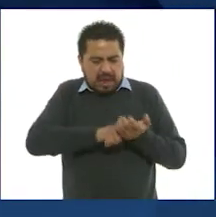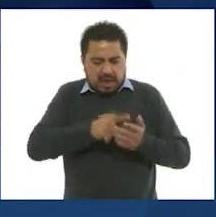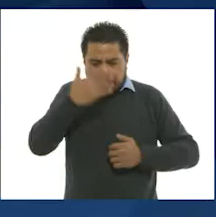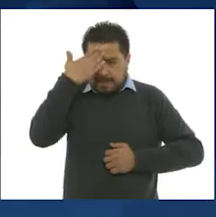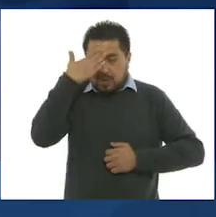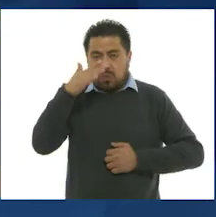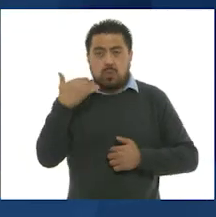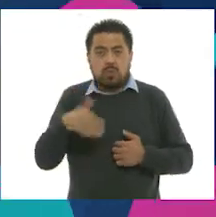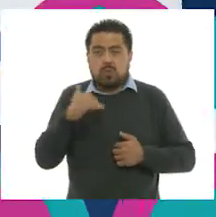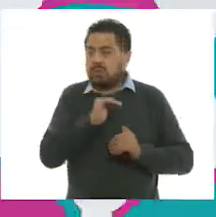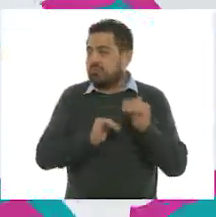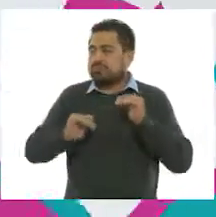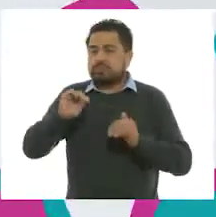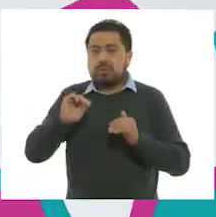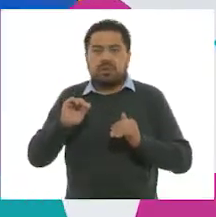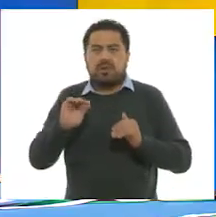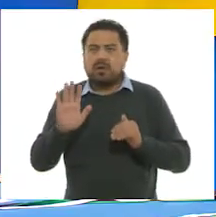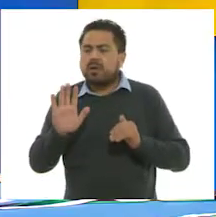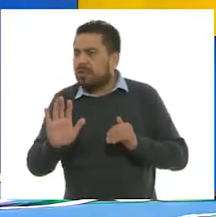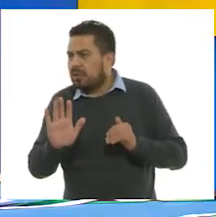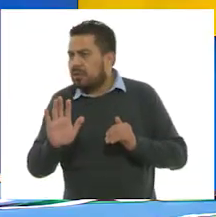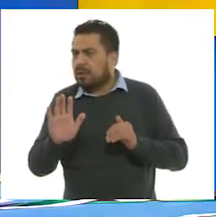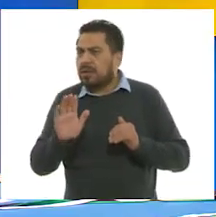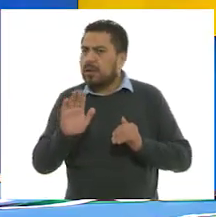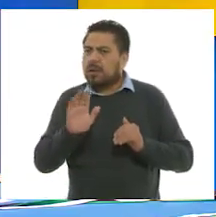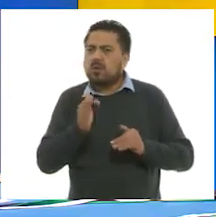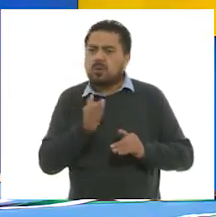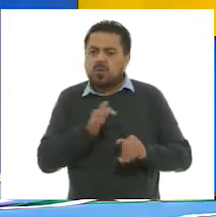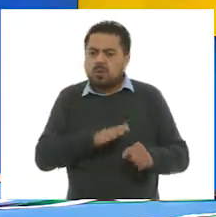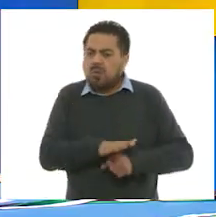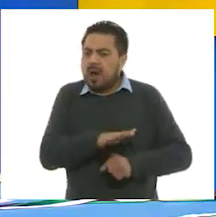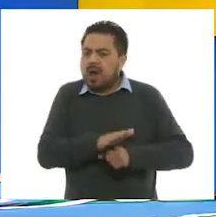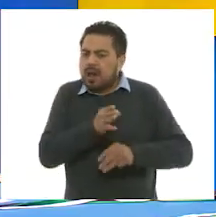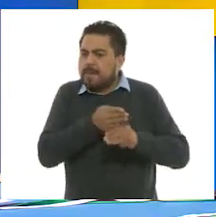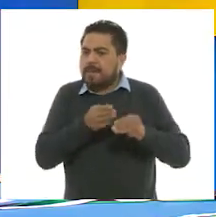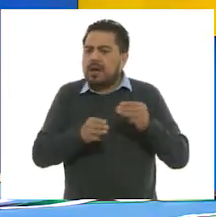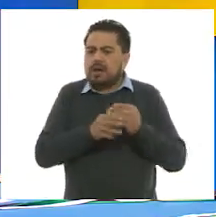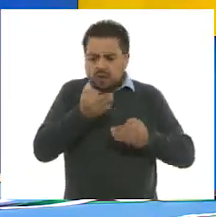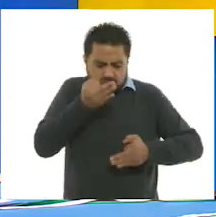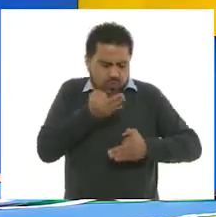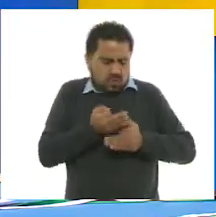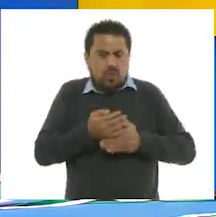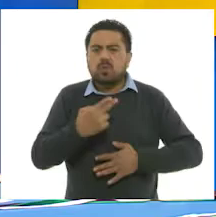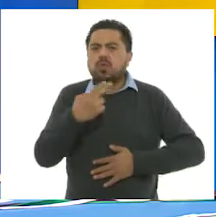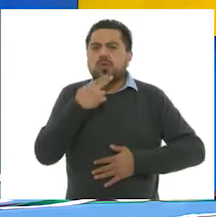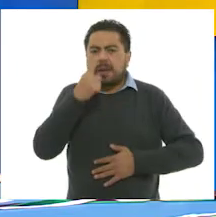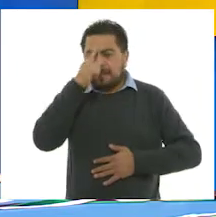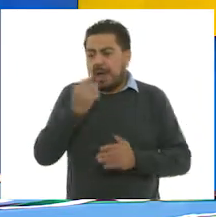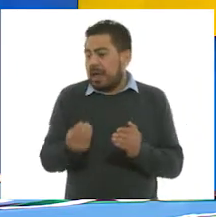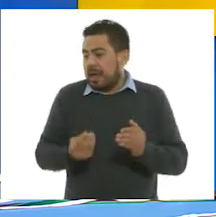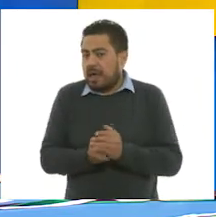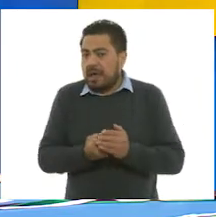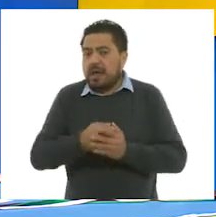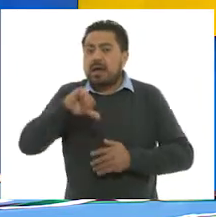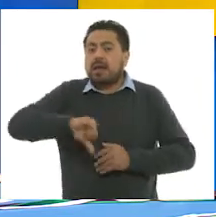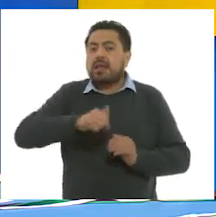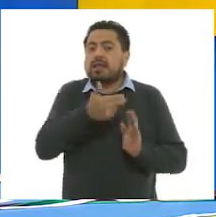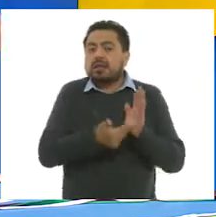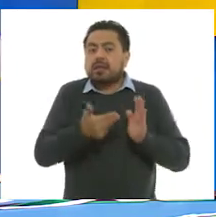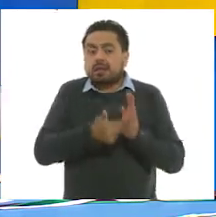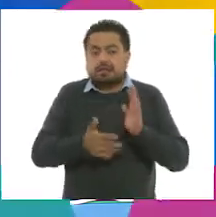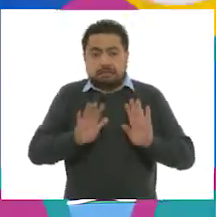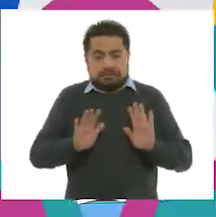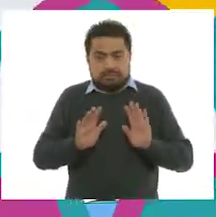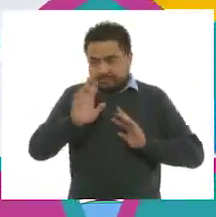sabio. ¡Oh! Ok, entonces, ¿cuáles serán los materiales que utilizaremos para esta clase? Taller.